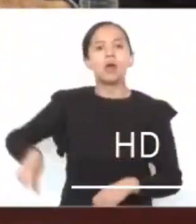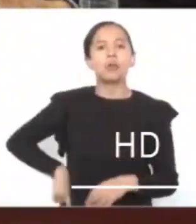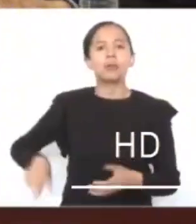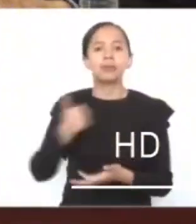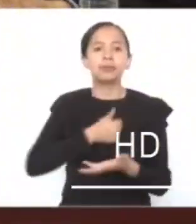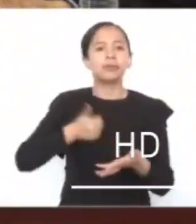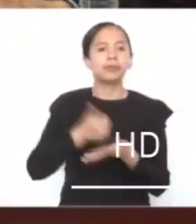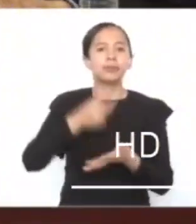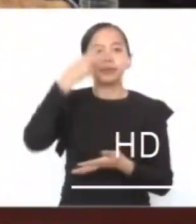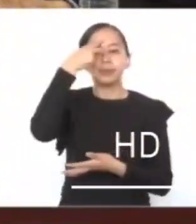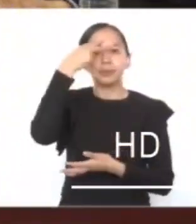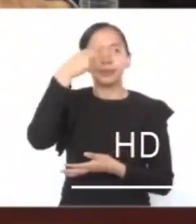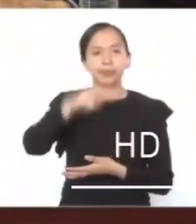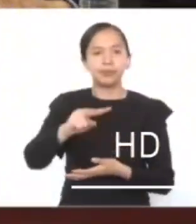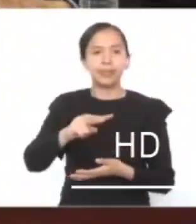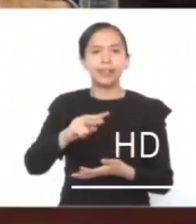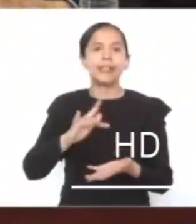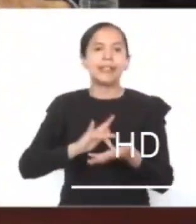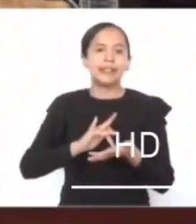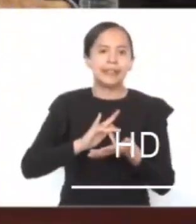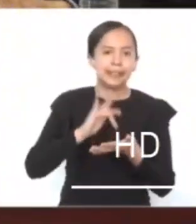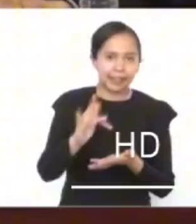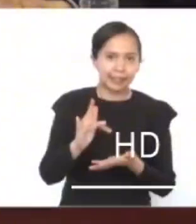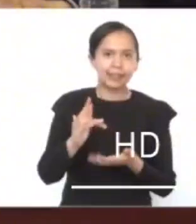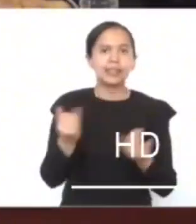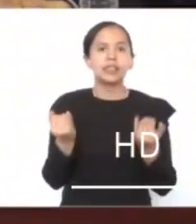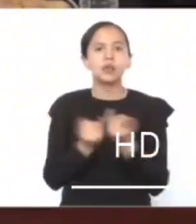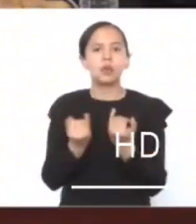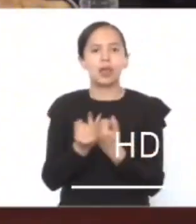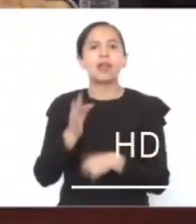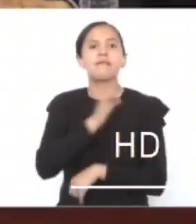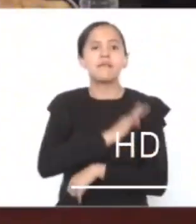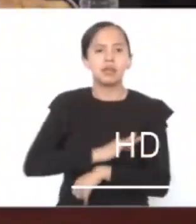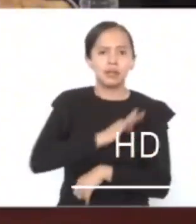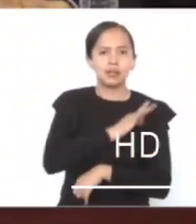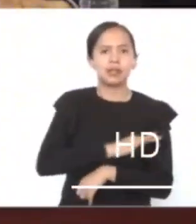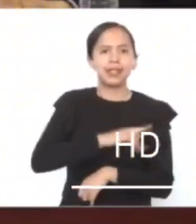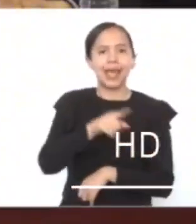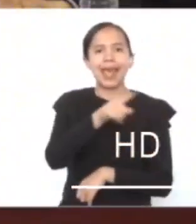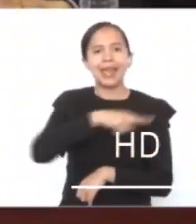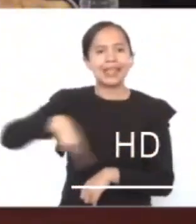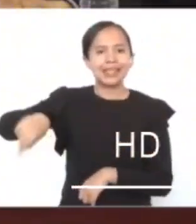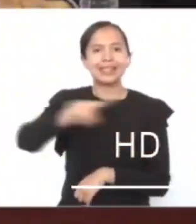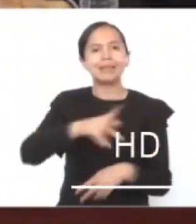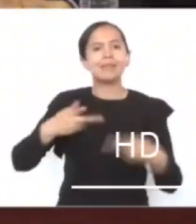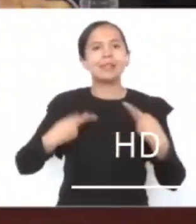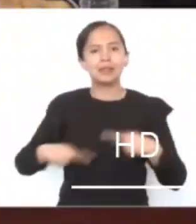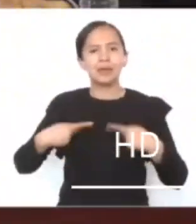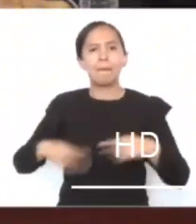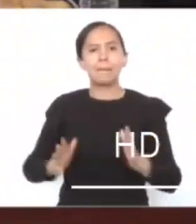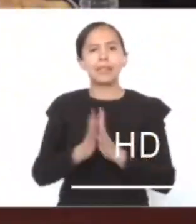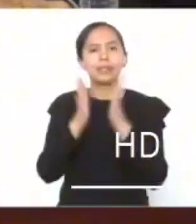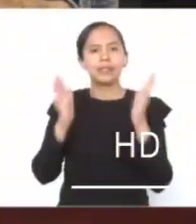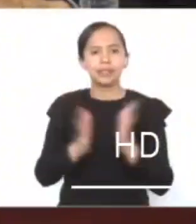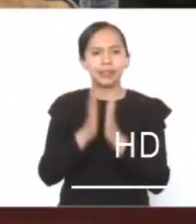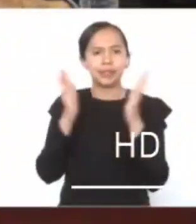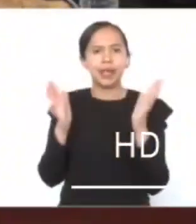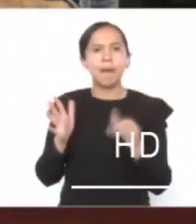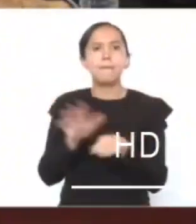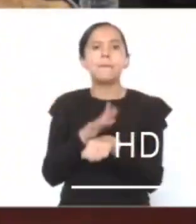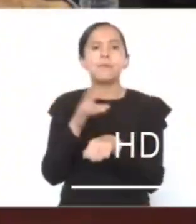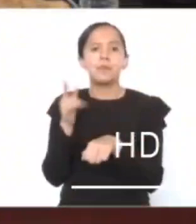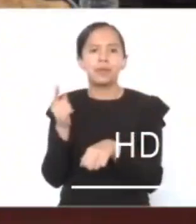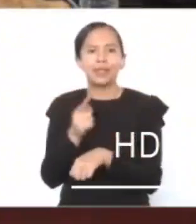México agradece y felicita a los ciudadanos por su participación y su solidaridad durante el